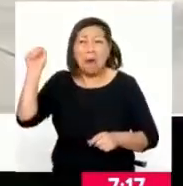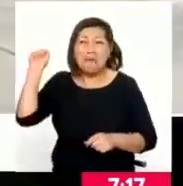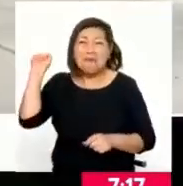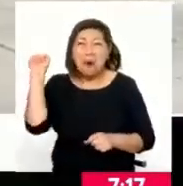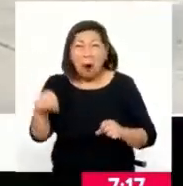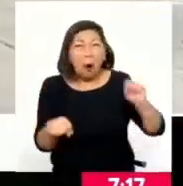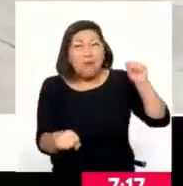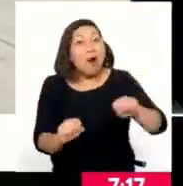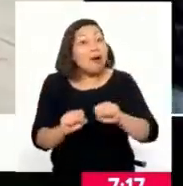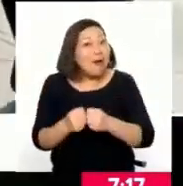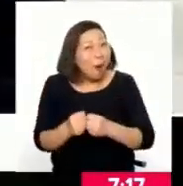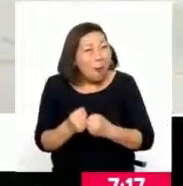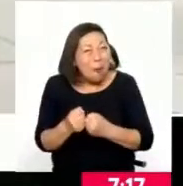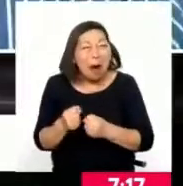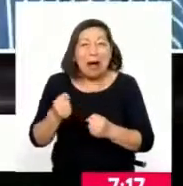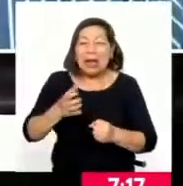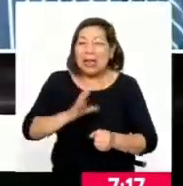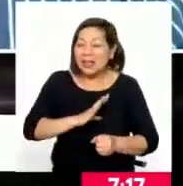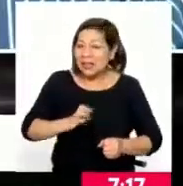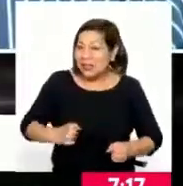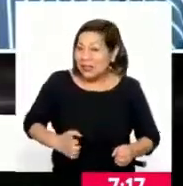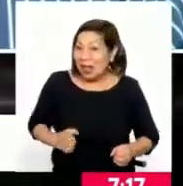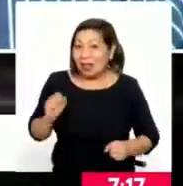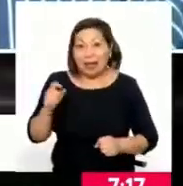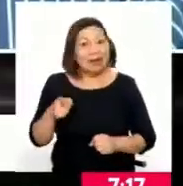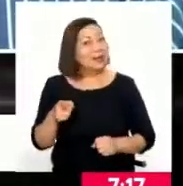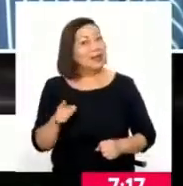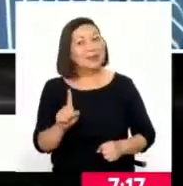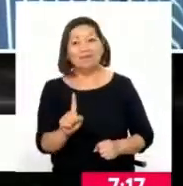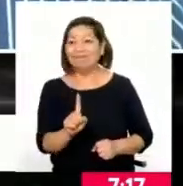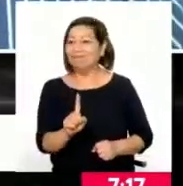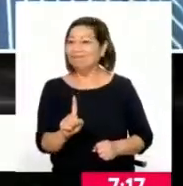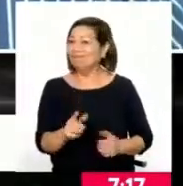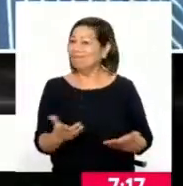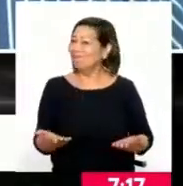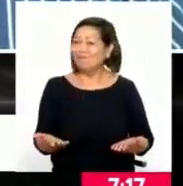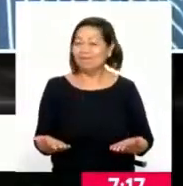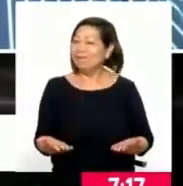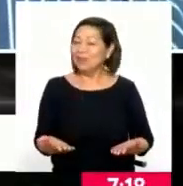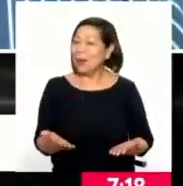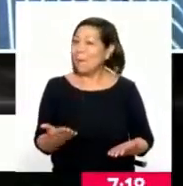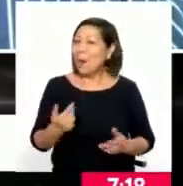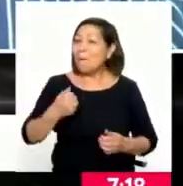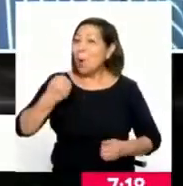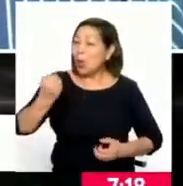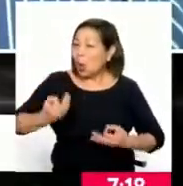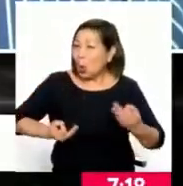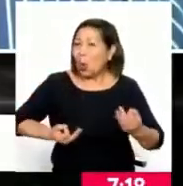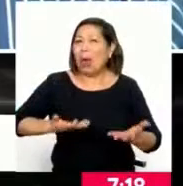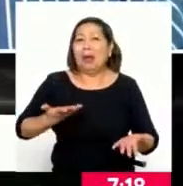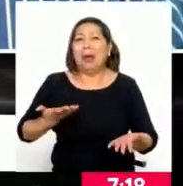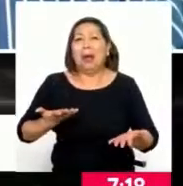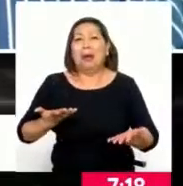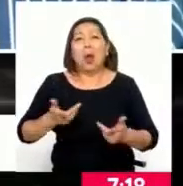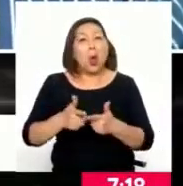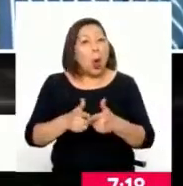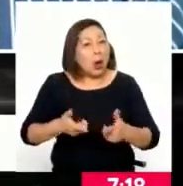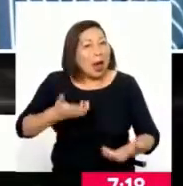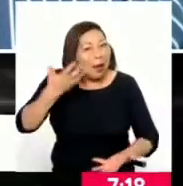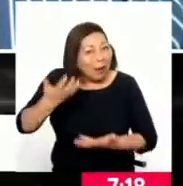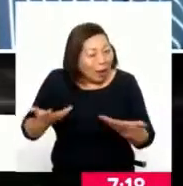propiedad privada, propiedad del Estado, atenten contra el Ministerio Público, el Poder Judicial, sus